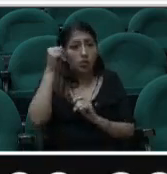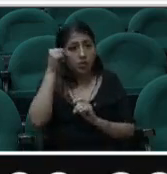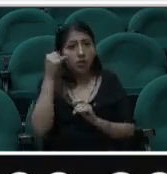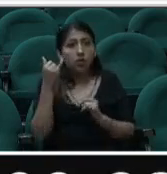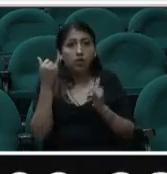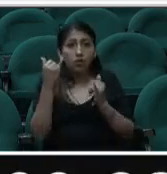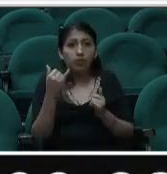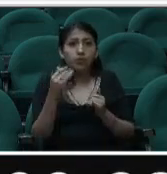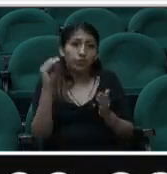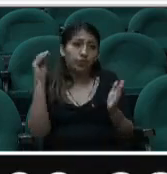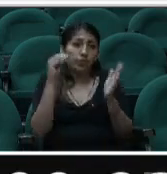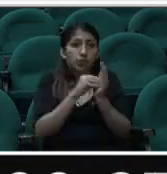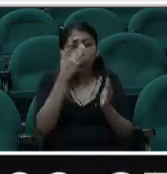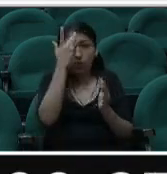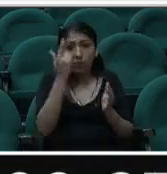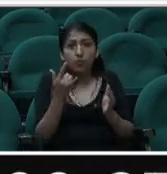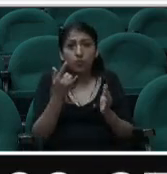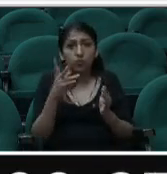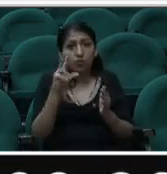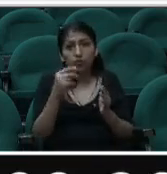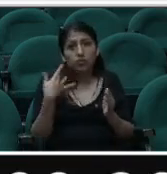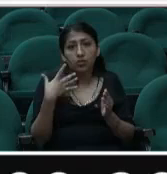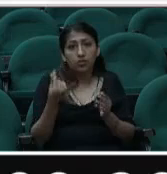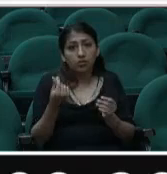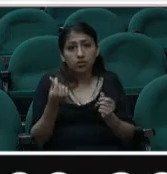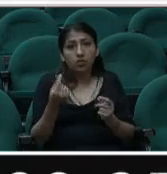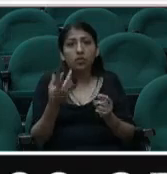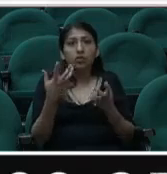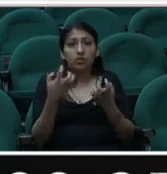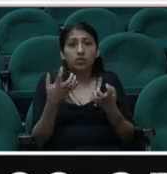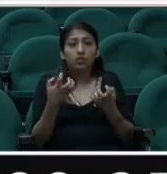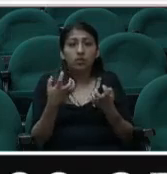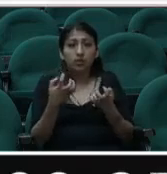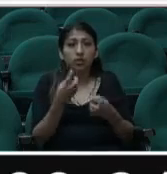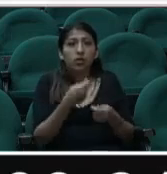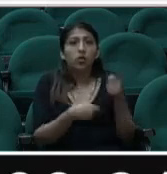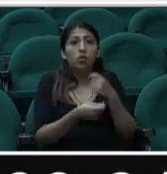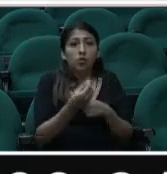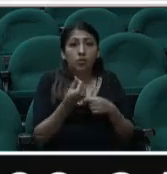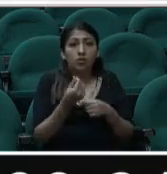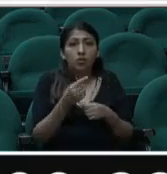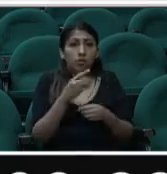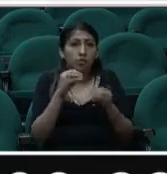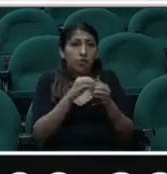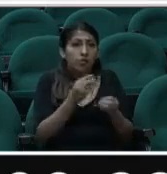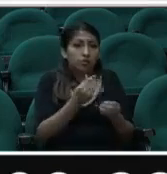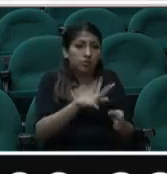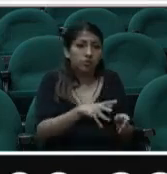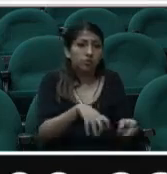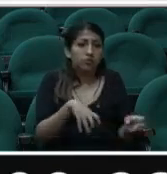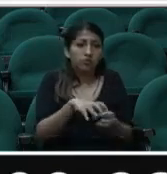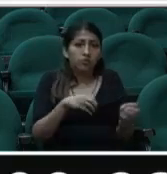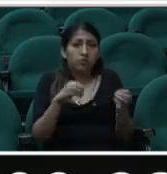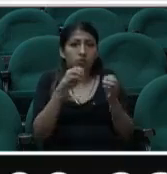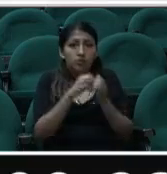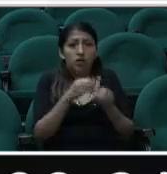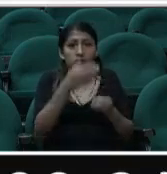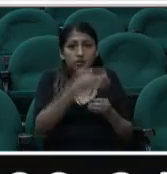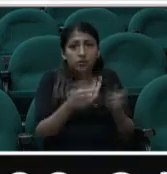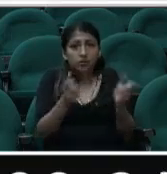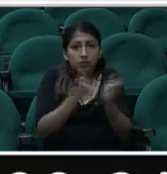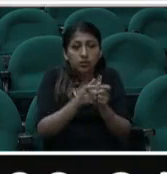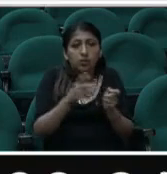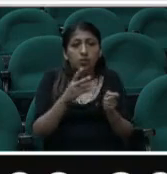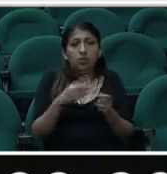actual lo estableció porque por supuesto no tienen dinero pero quieren digamos recuperar el dinero a costa de los más pequeños quieren aplicarle a los más